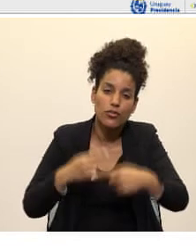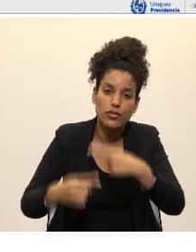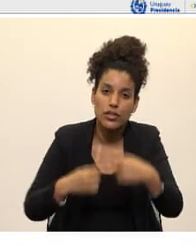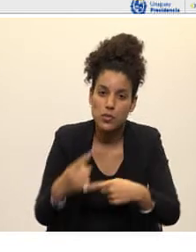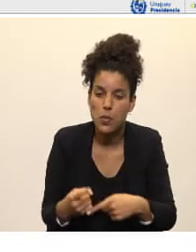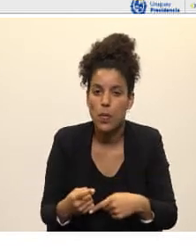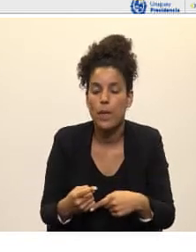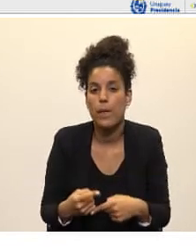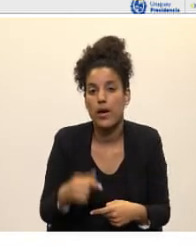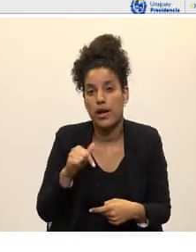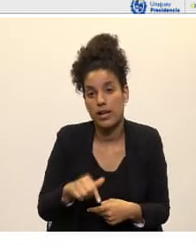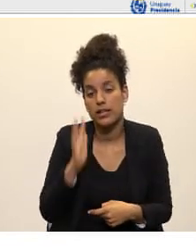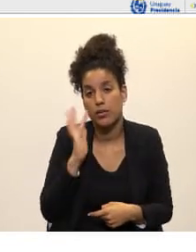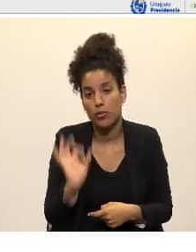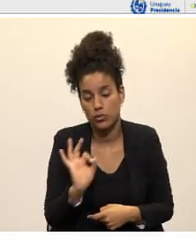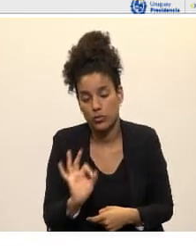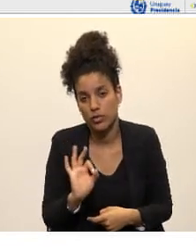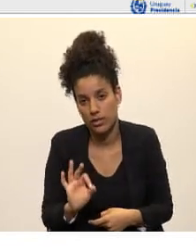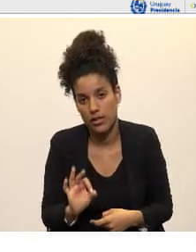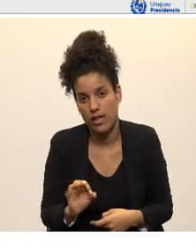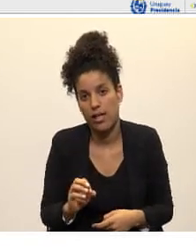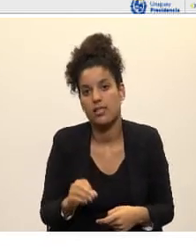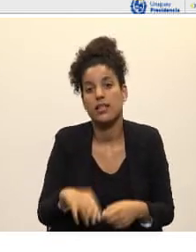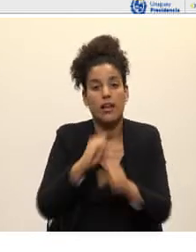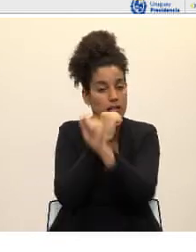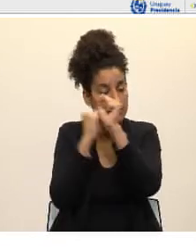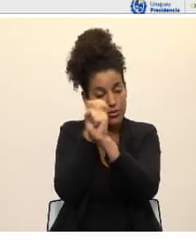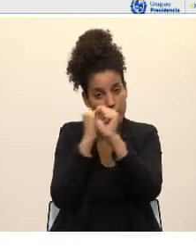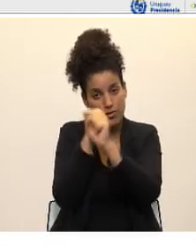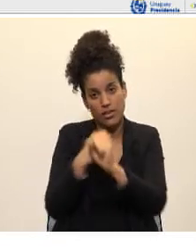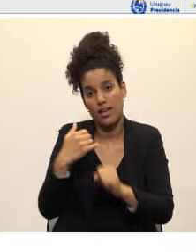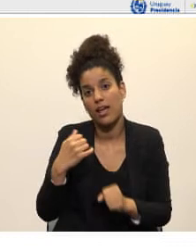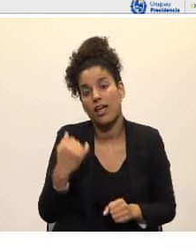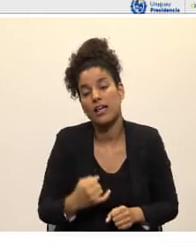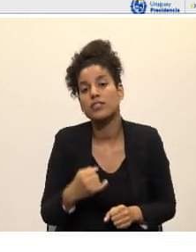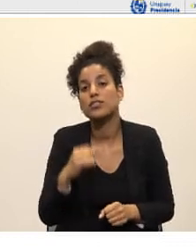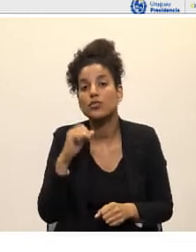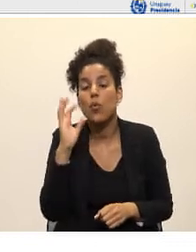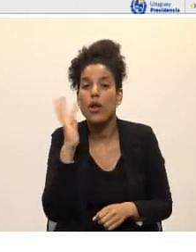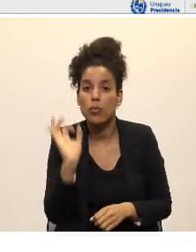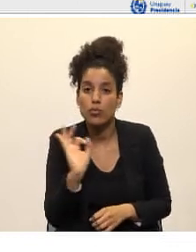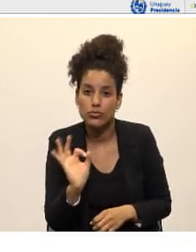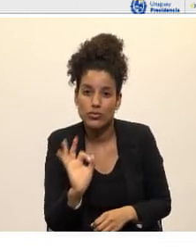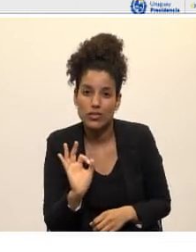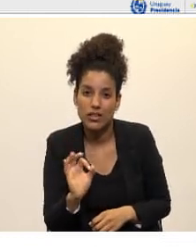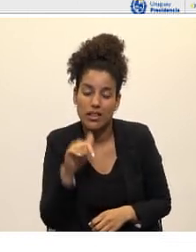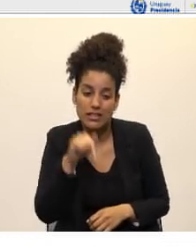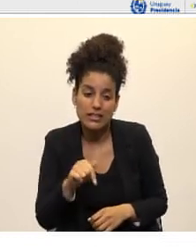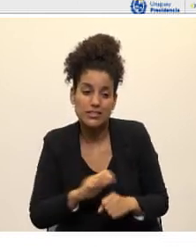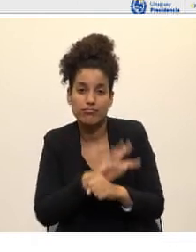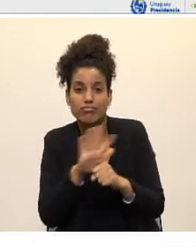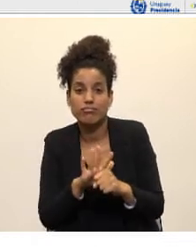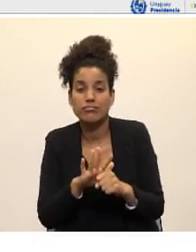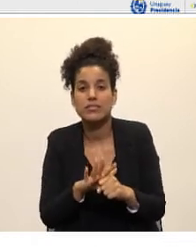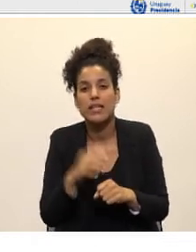de oportunidad que tenemos en nuestras manos para aprovechar lo que ha ocurrido y lo que está ocurriendo para pensar